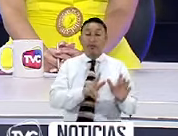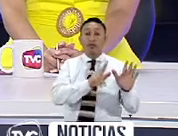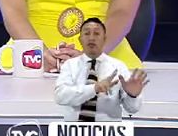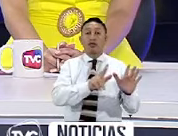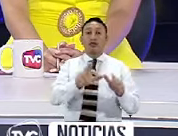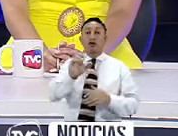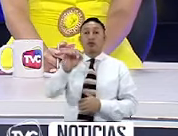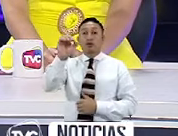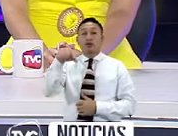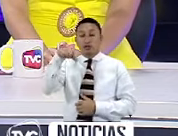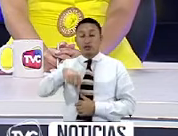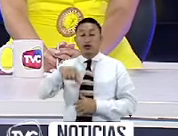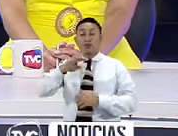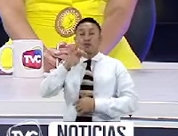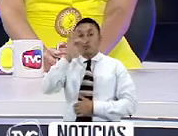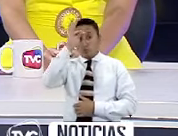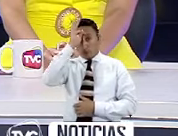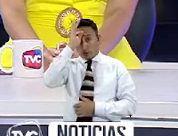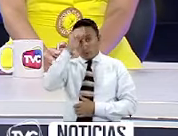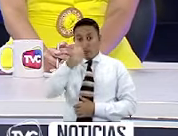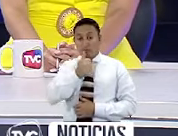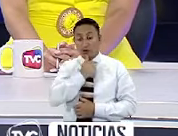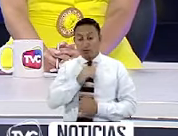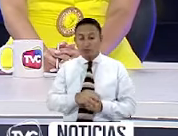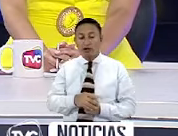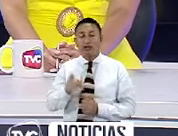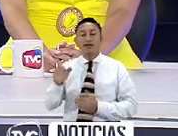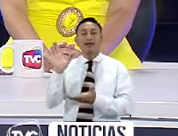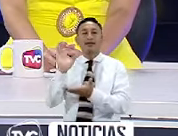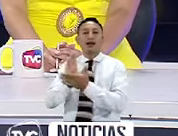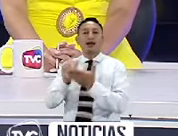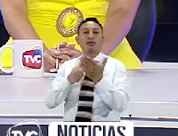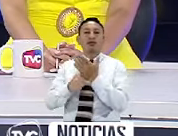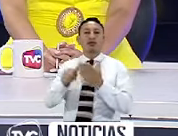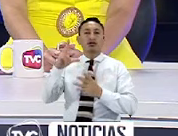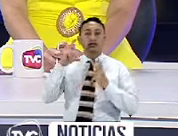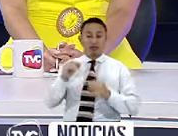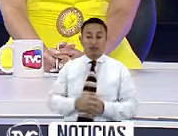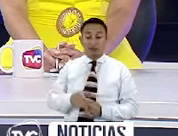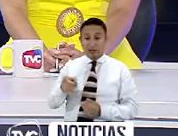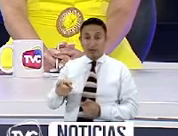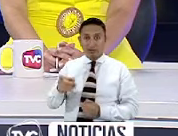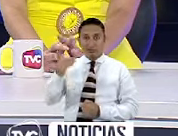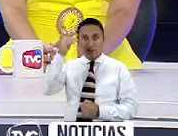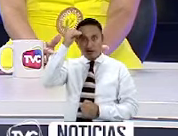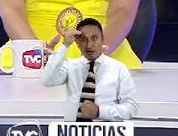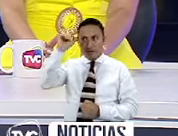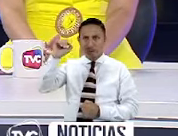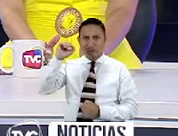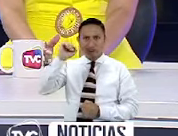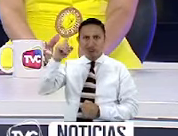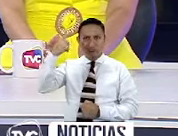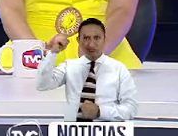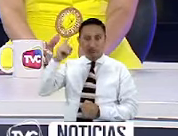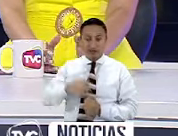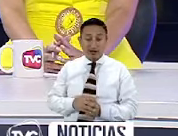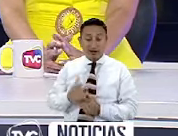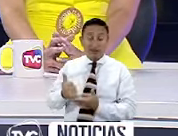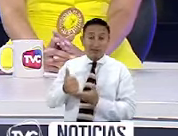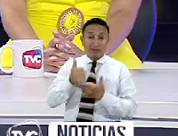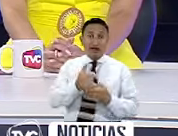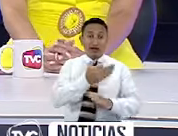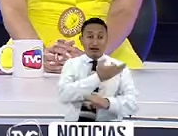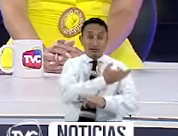sector privado, pero el IES y el Ministerio de Salud les debe millones de dólares. Y continuar brindando tratamientos cada vez se